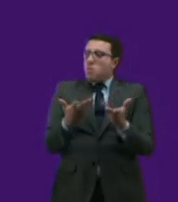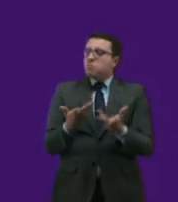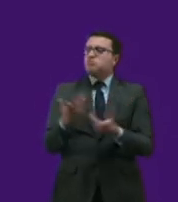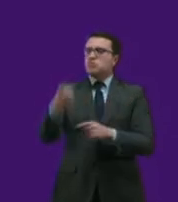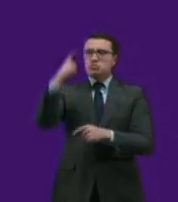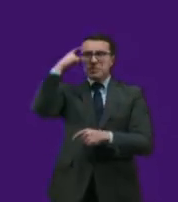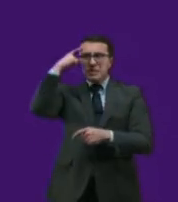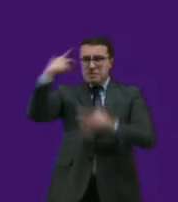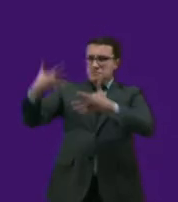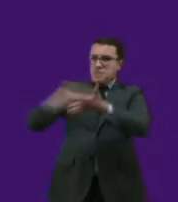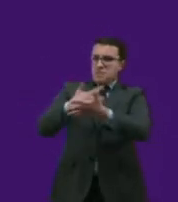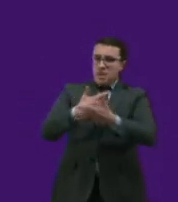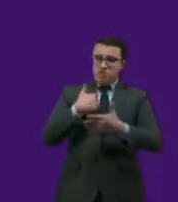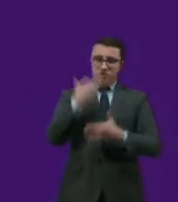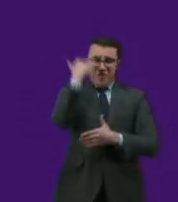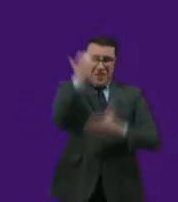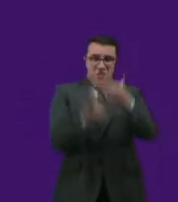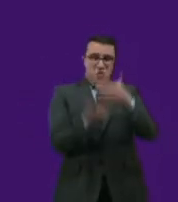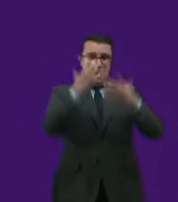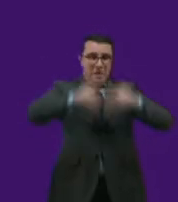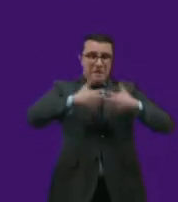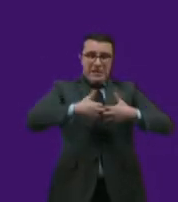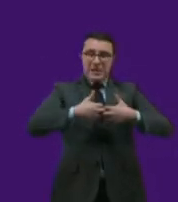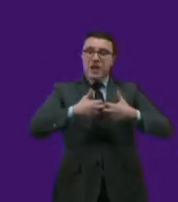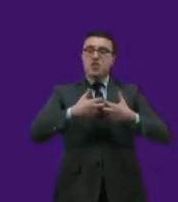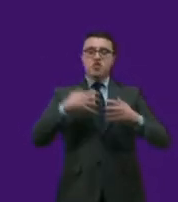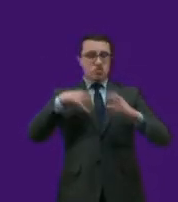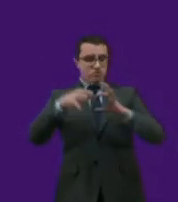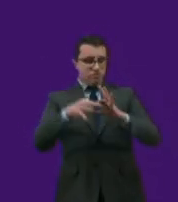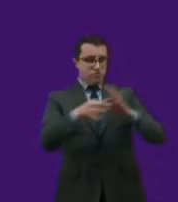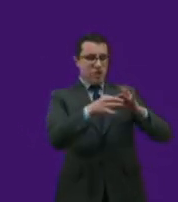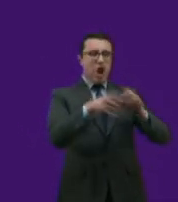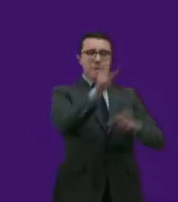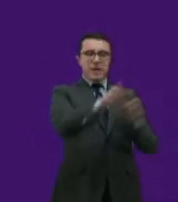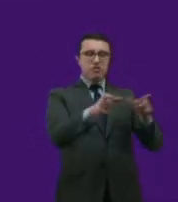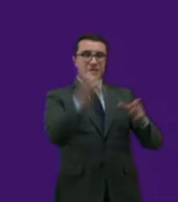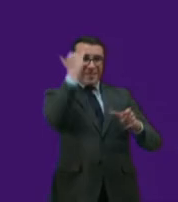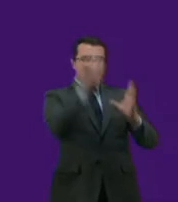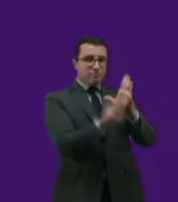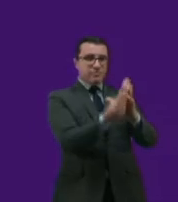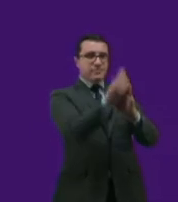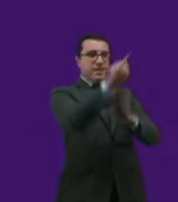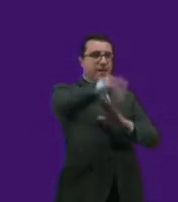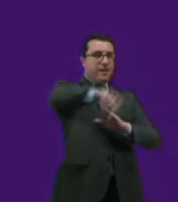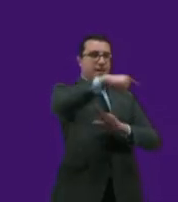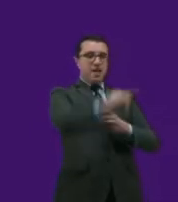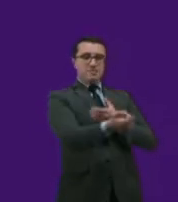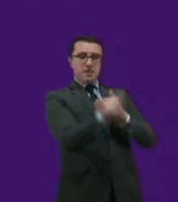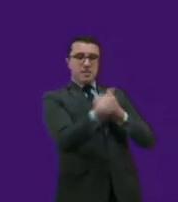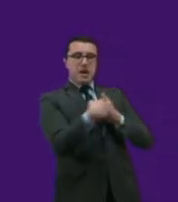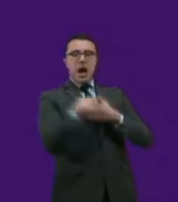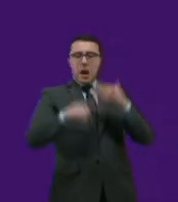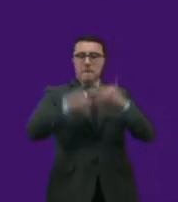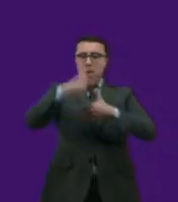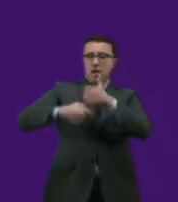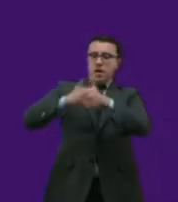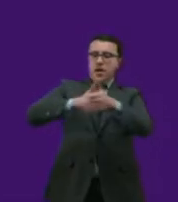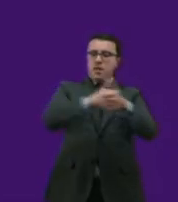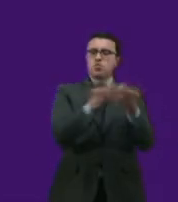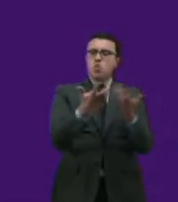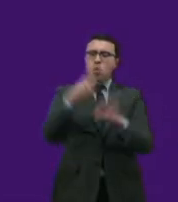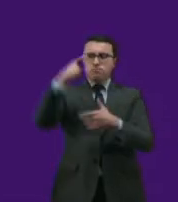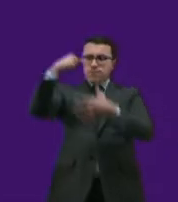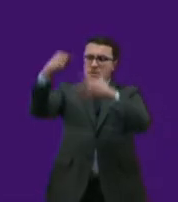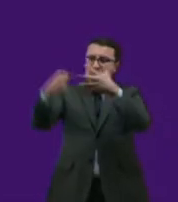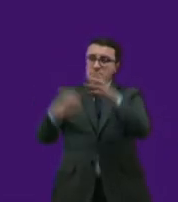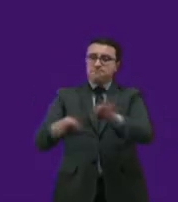como emprendedor, asociándome a mí junto con otros muchos emprendedores que están cada uno con su proyecto? ¿Qué criterios tú consideras que